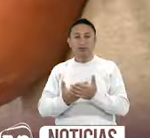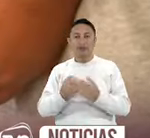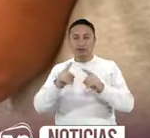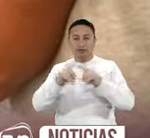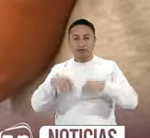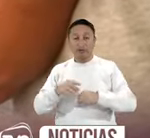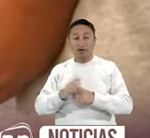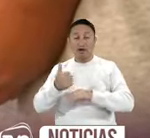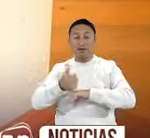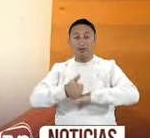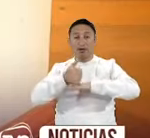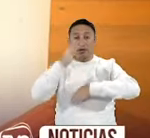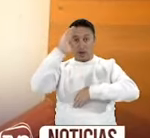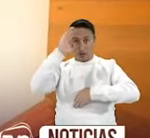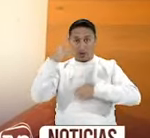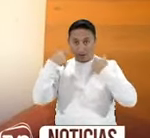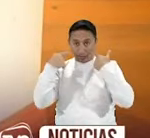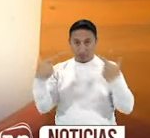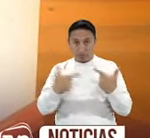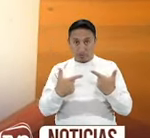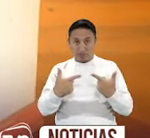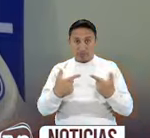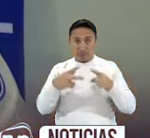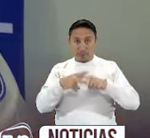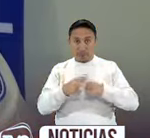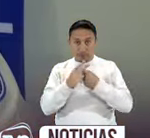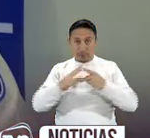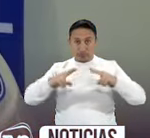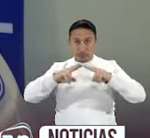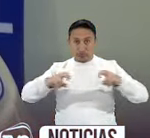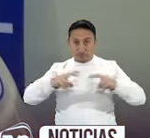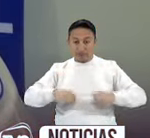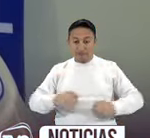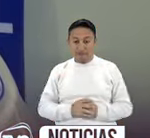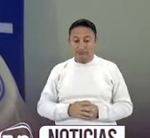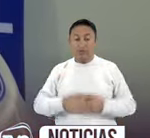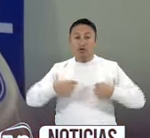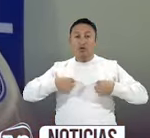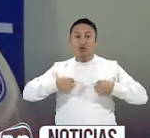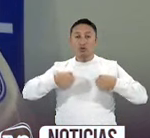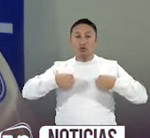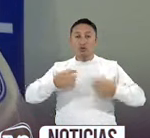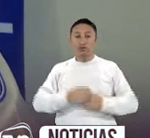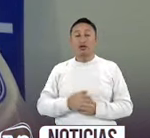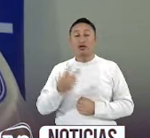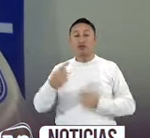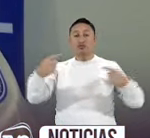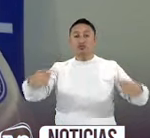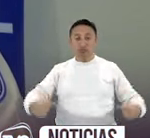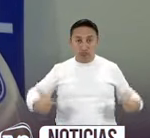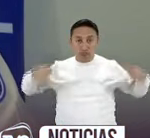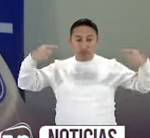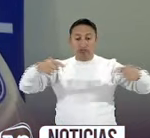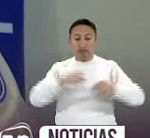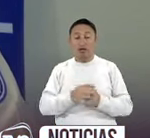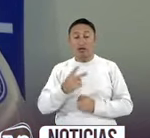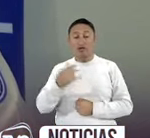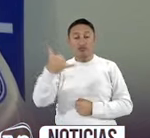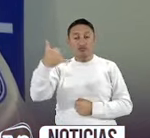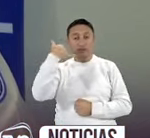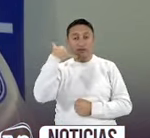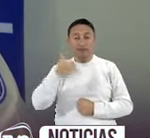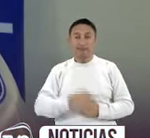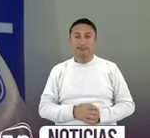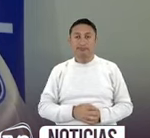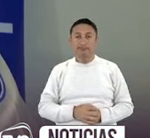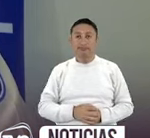las respectivas investigaciones. Prendas de vestir, dos llantas de vehículos, dos teléfonos celulares,